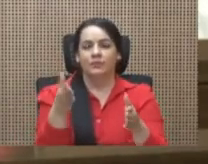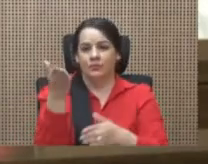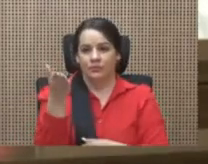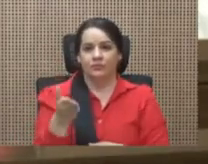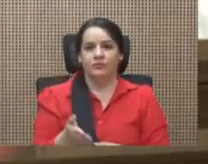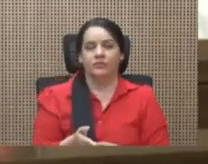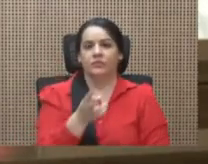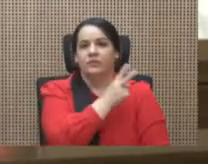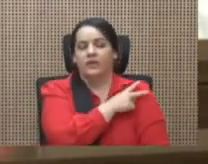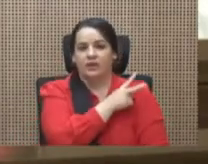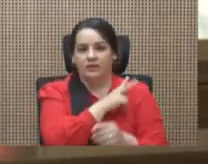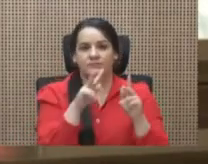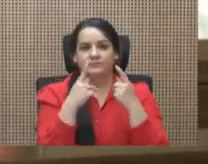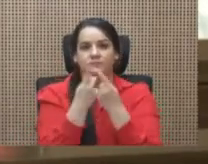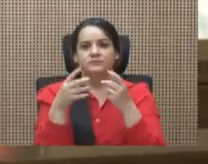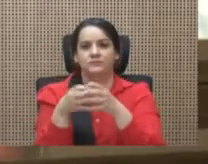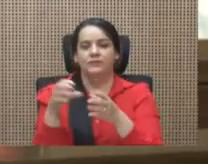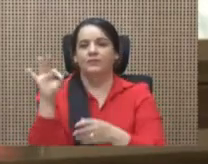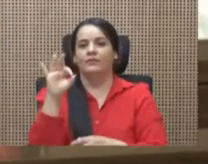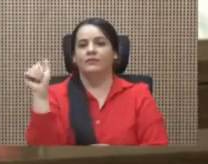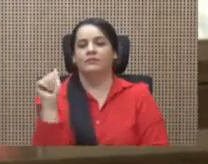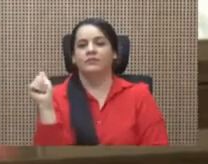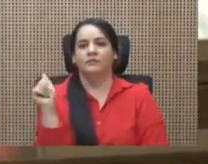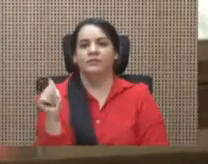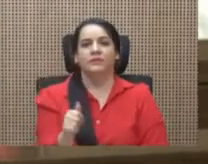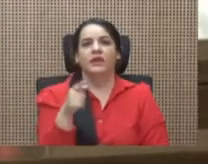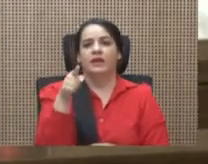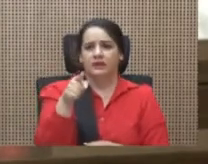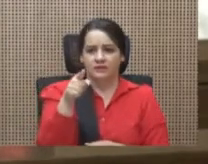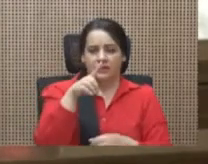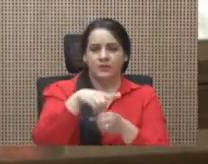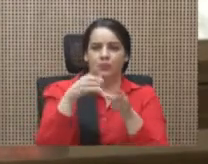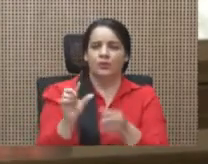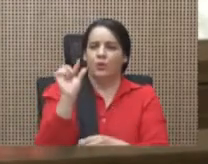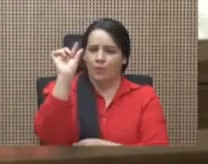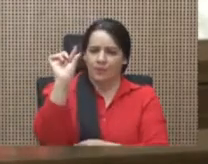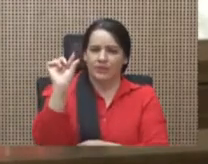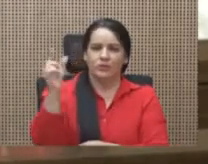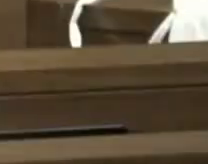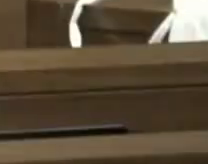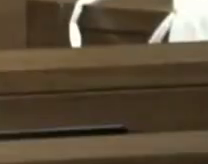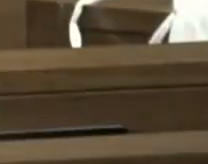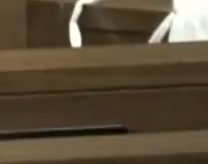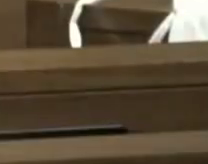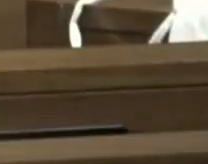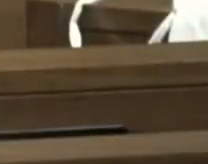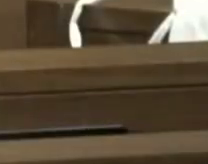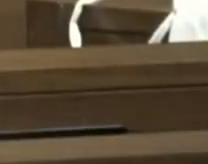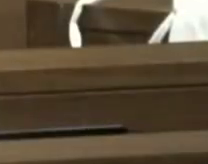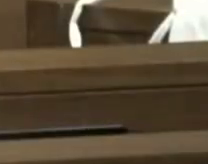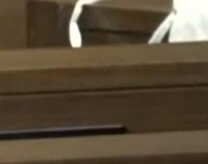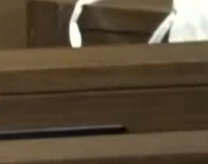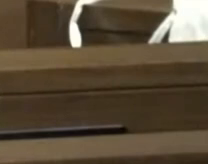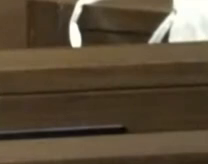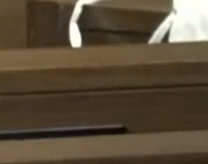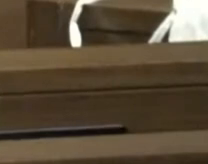a la jefa de fracción del Frente Amplio y a usted, diputado, si pueden venir a la mesa un segundo para conocer de esto. Entonces tiene la palabra